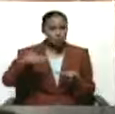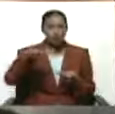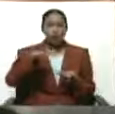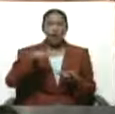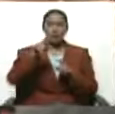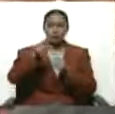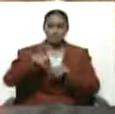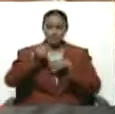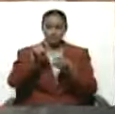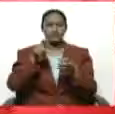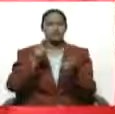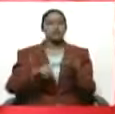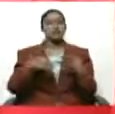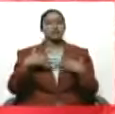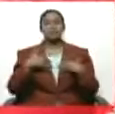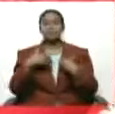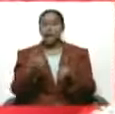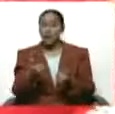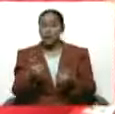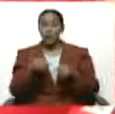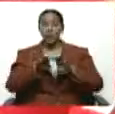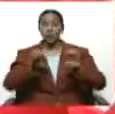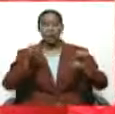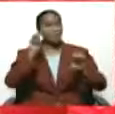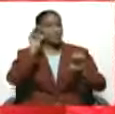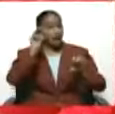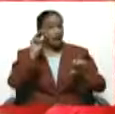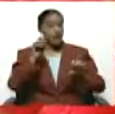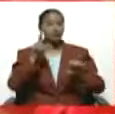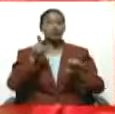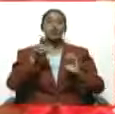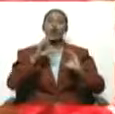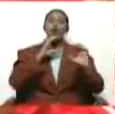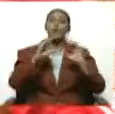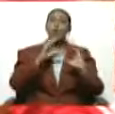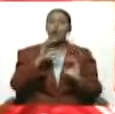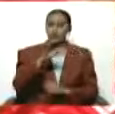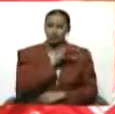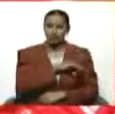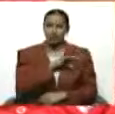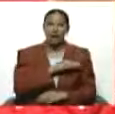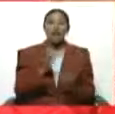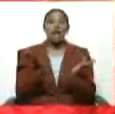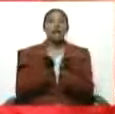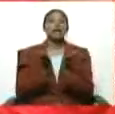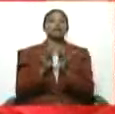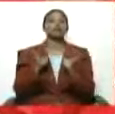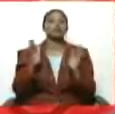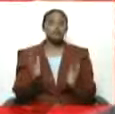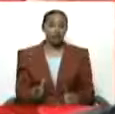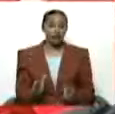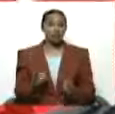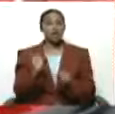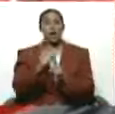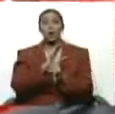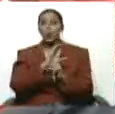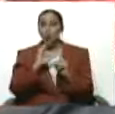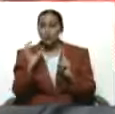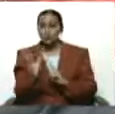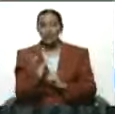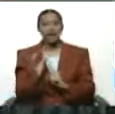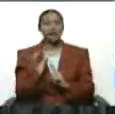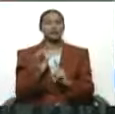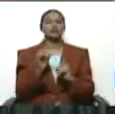salud, educadores, comunicadores, estudiantes, cultura,